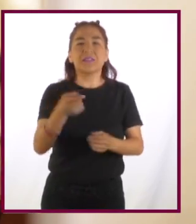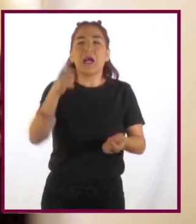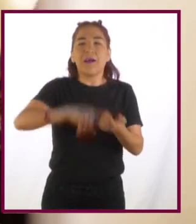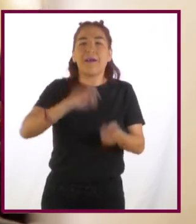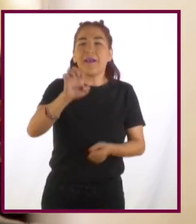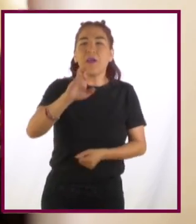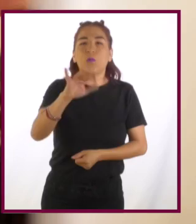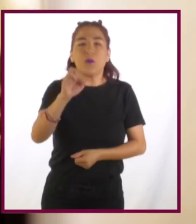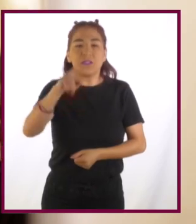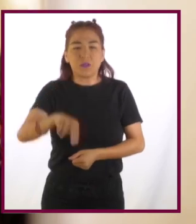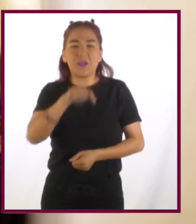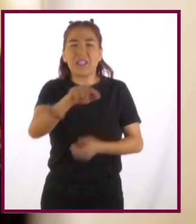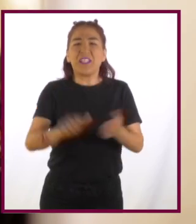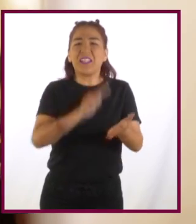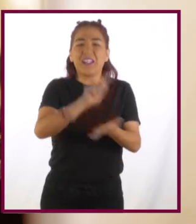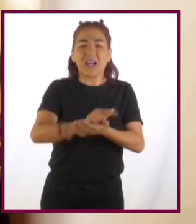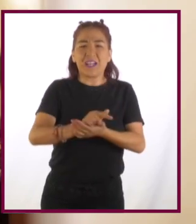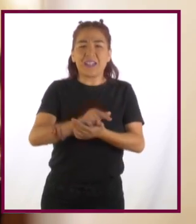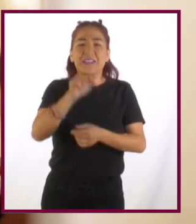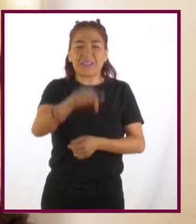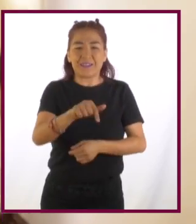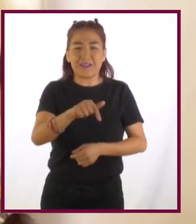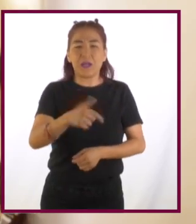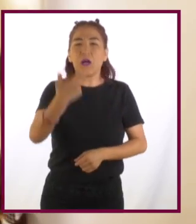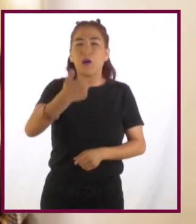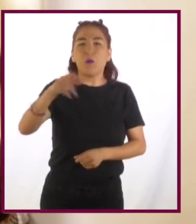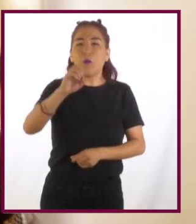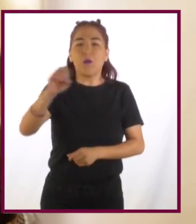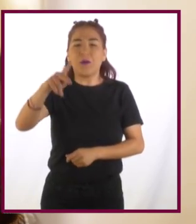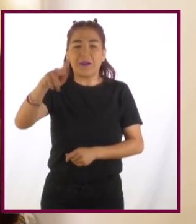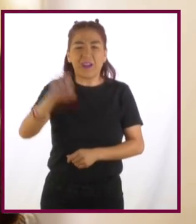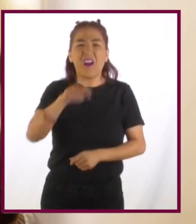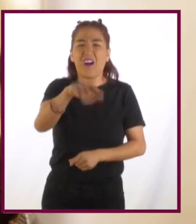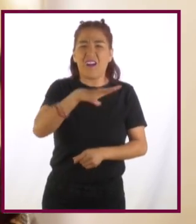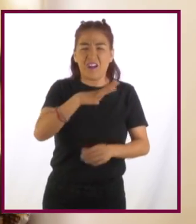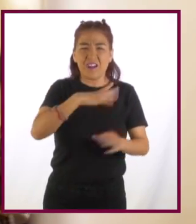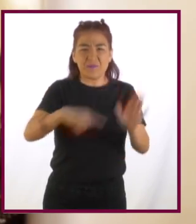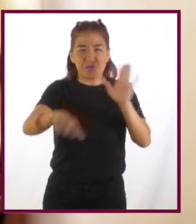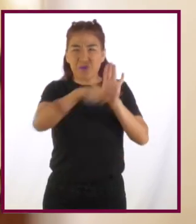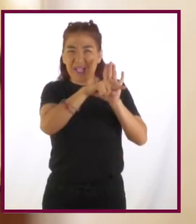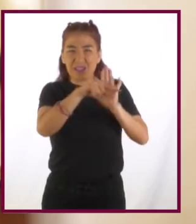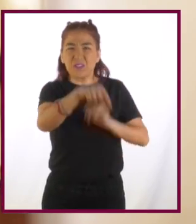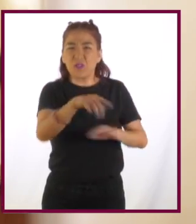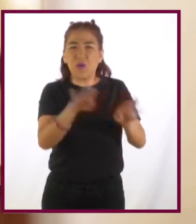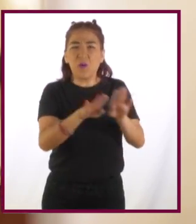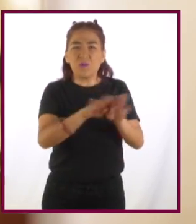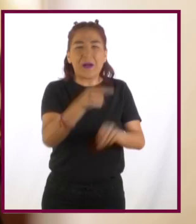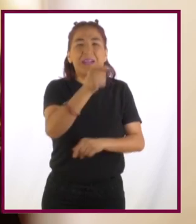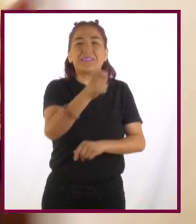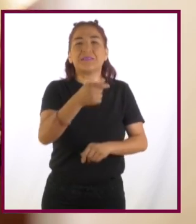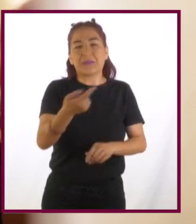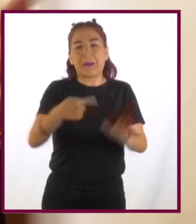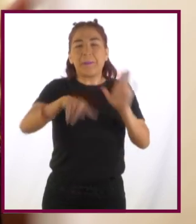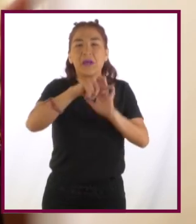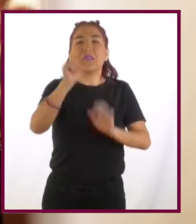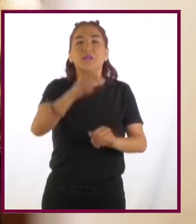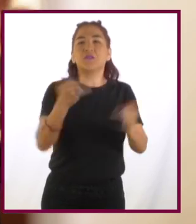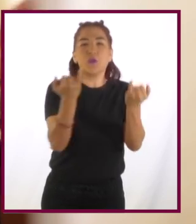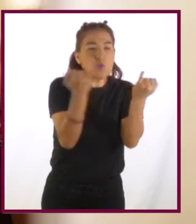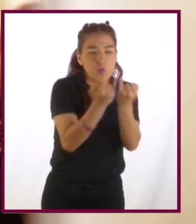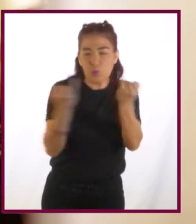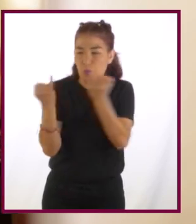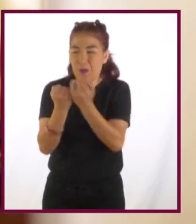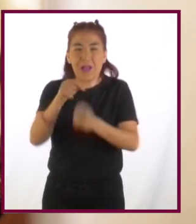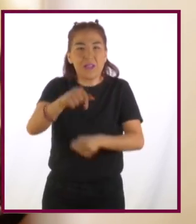de hecho que en la ecuación de la ley de Hooke hay un signo de menos por ahí Y nos puede confundir un poco porque al final es la